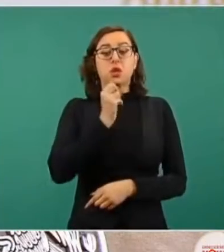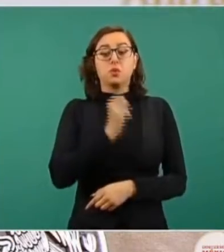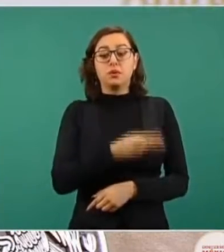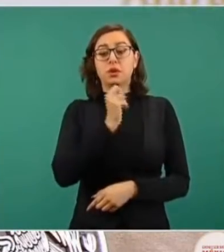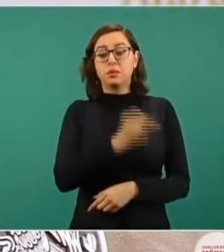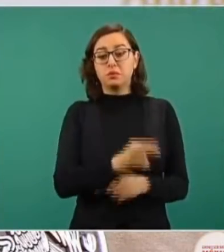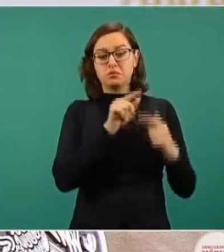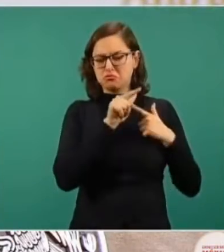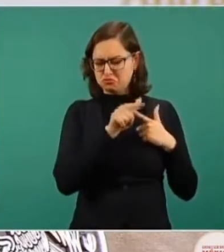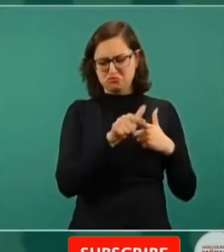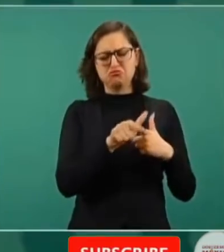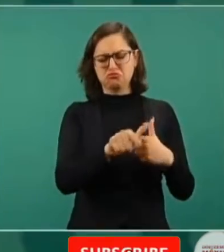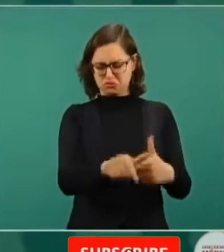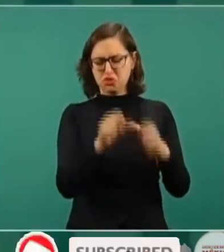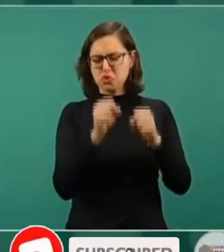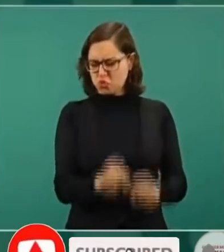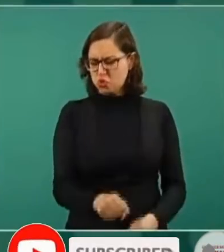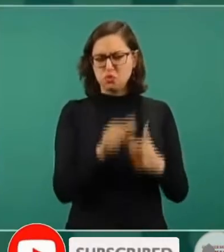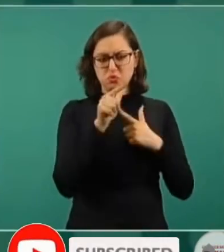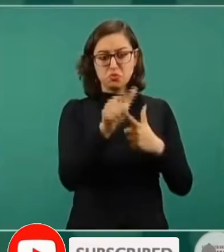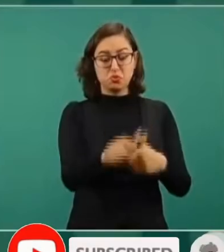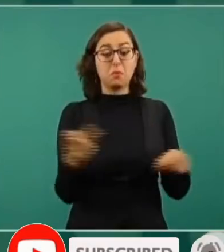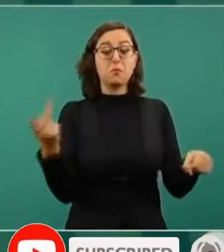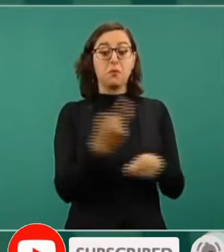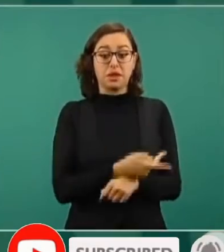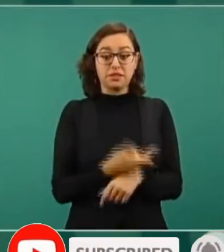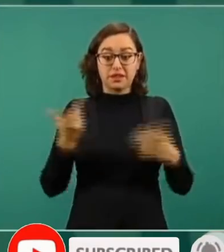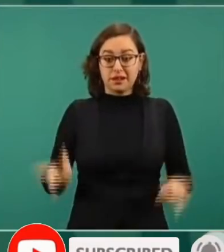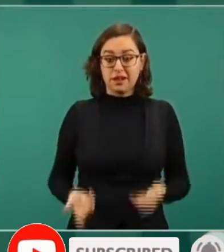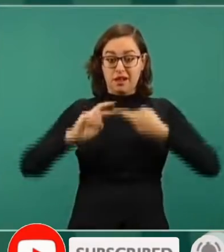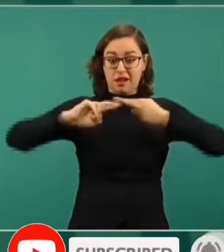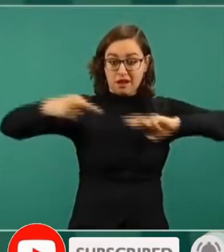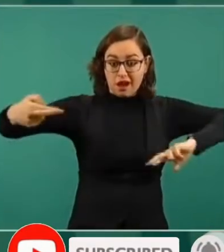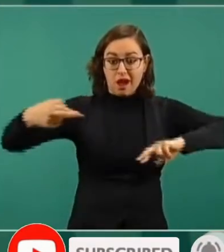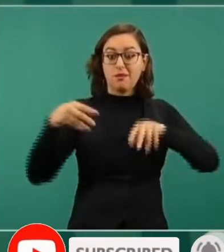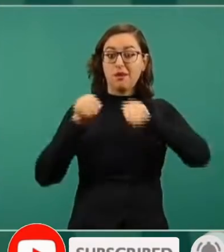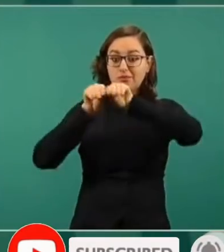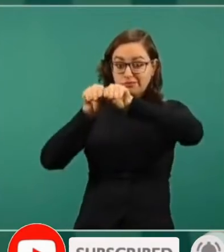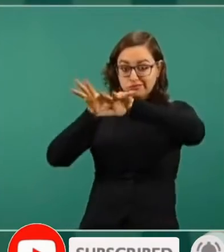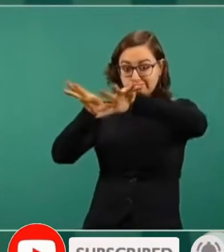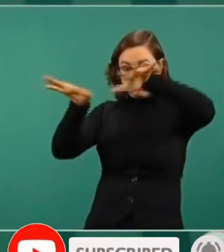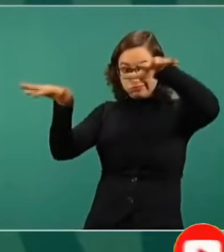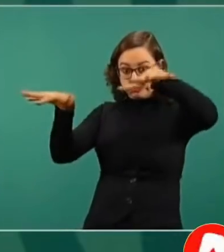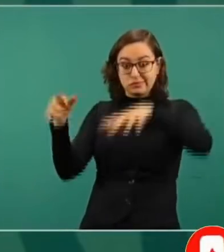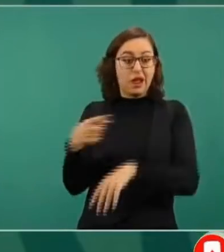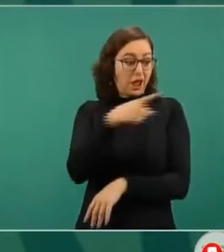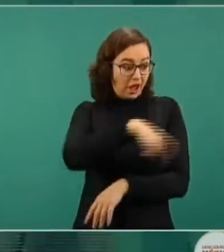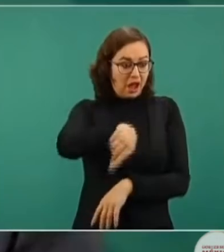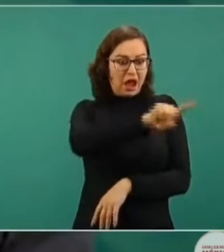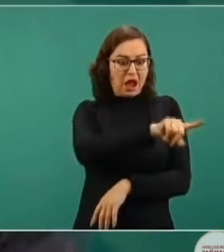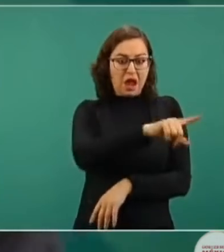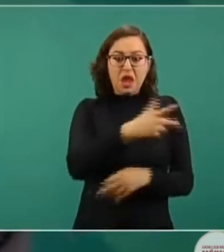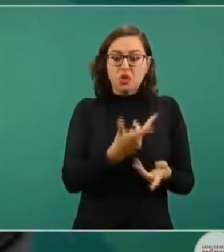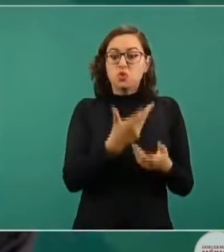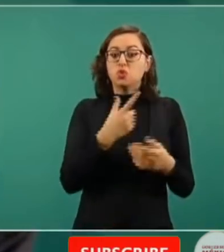red, tienen derecho a subirse a la red. Entonces se inventa ese mecanismo de una sociedad de autoconsumo que